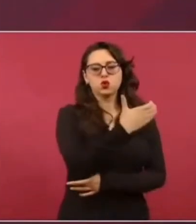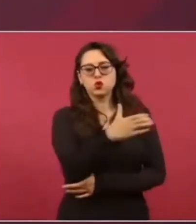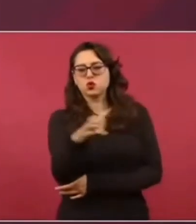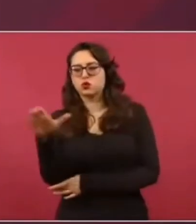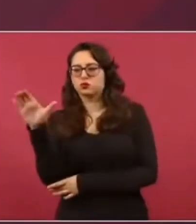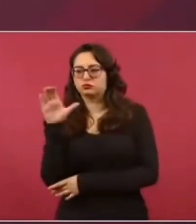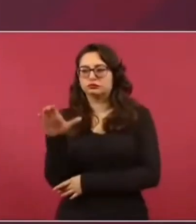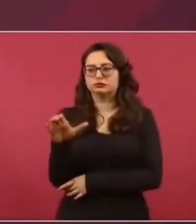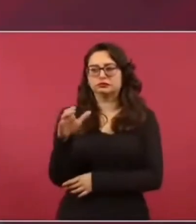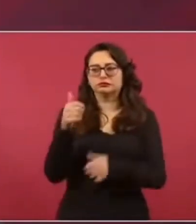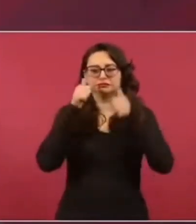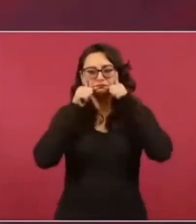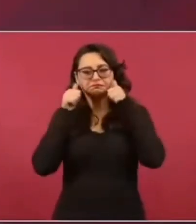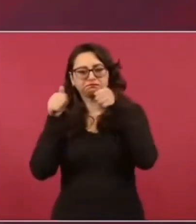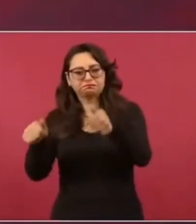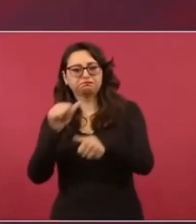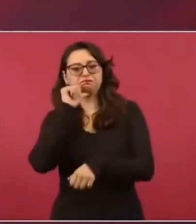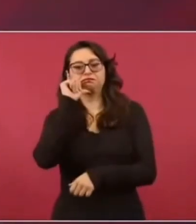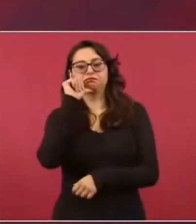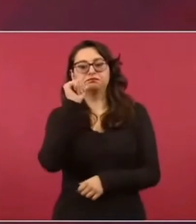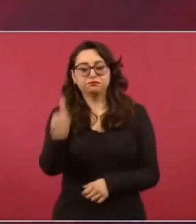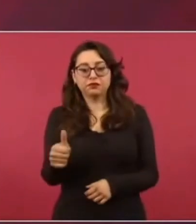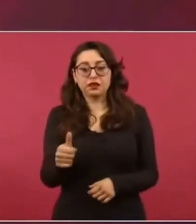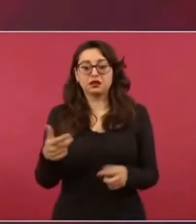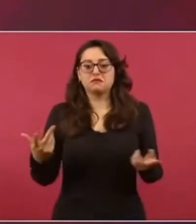en el periodo neoliberal.